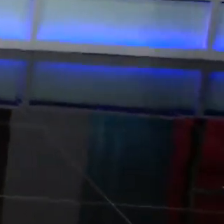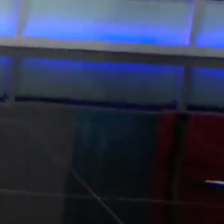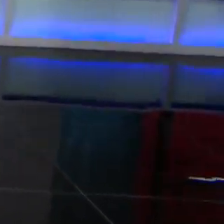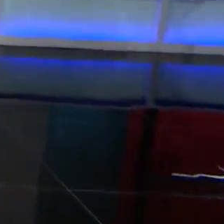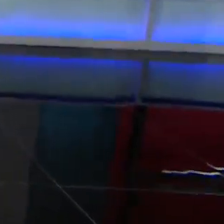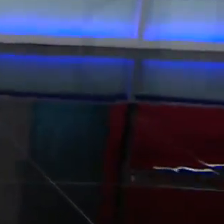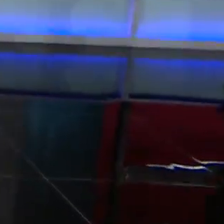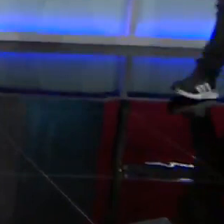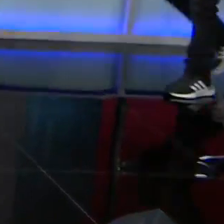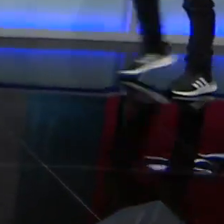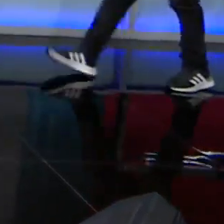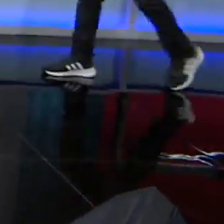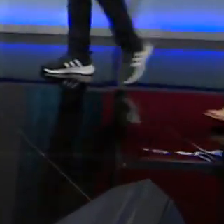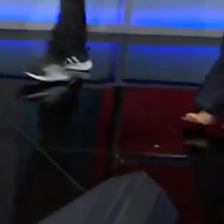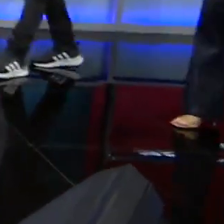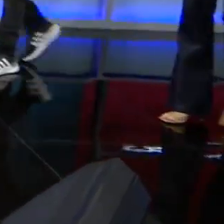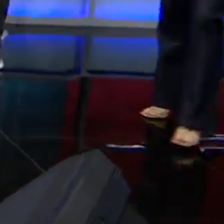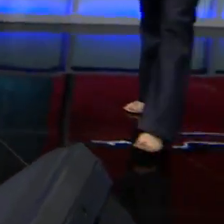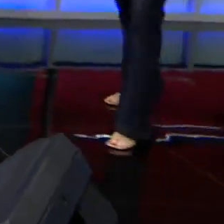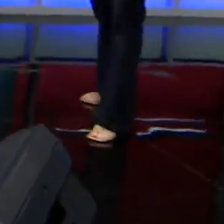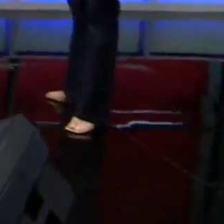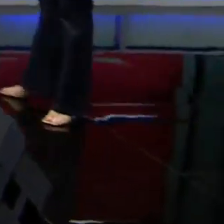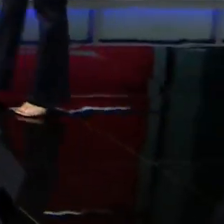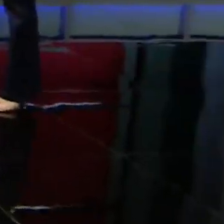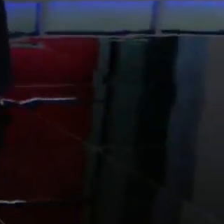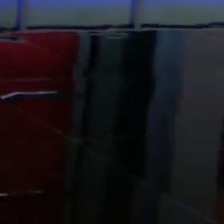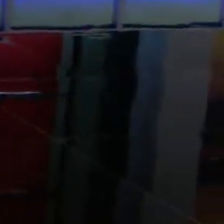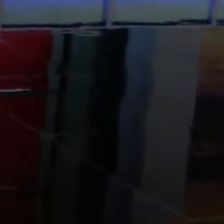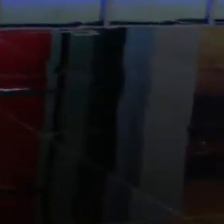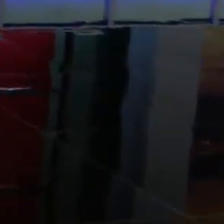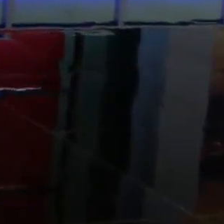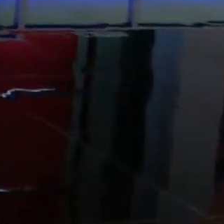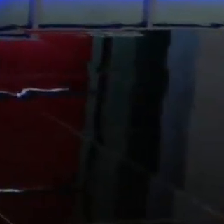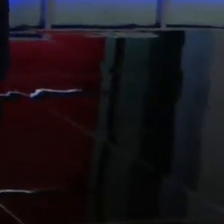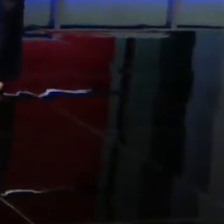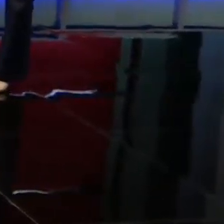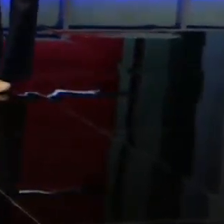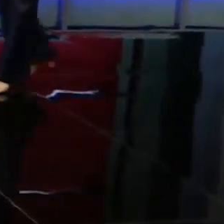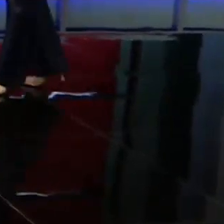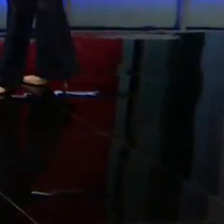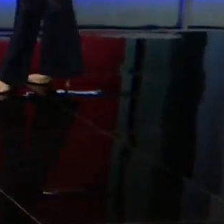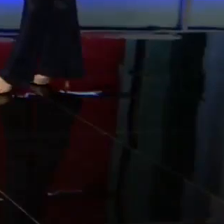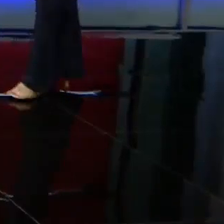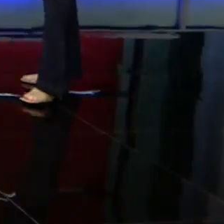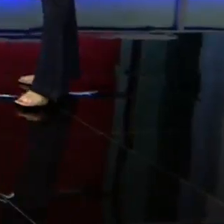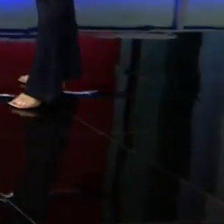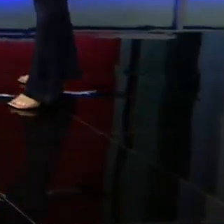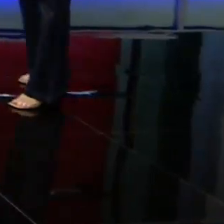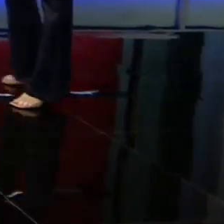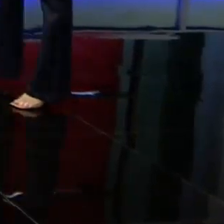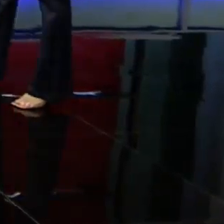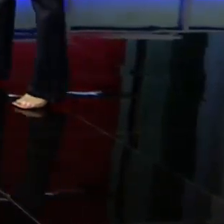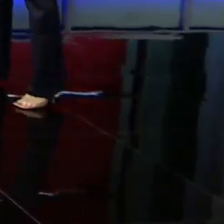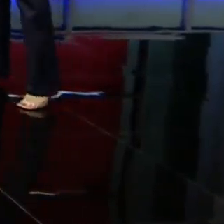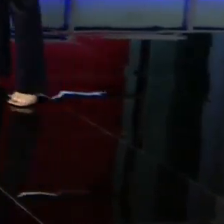Esa mirada de lo hemos hecho bien, lo hemos hecho bien. La complicidad fundamental. Bueno, un placer. Muchas gracias, Liz,